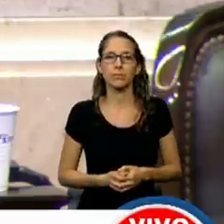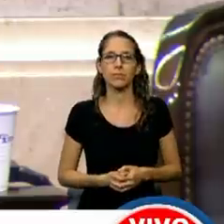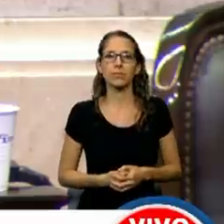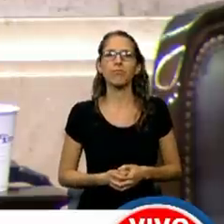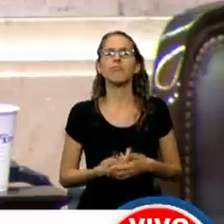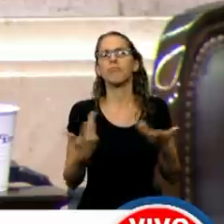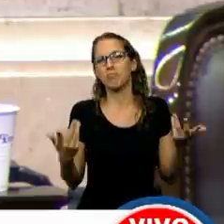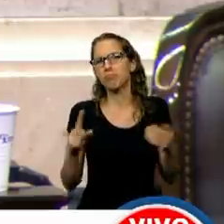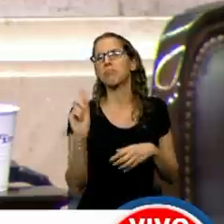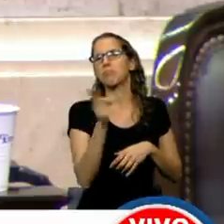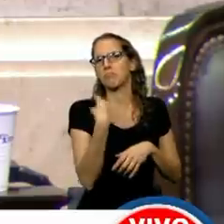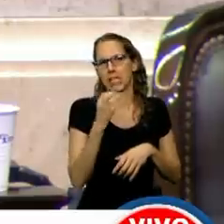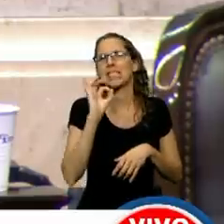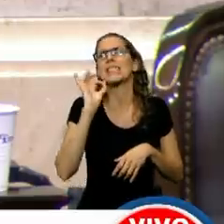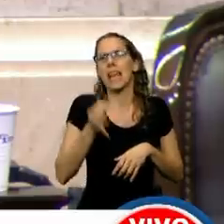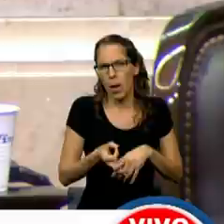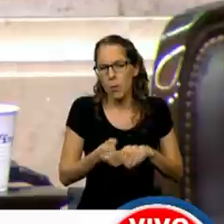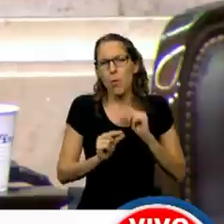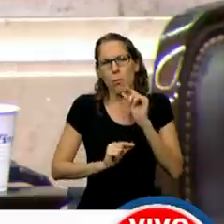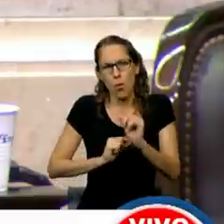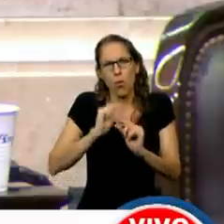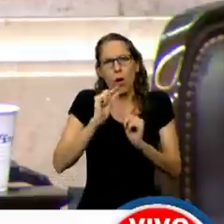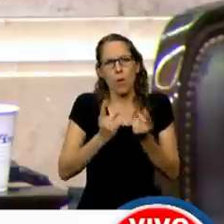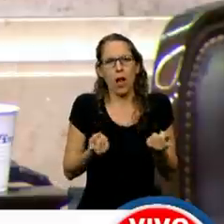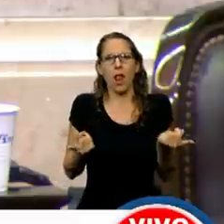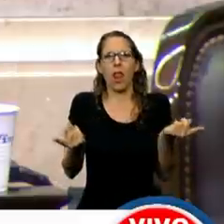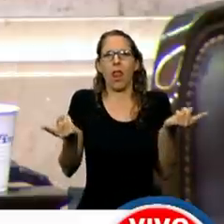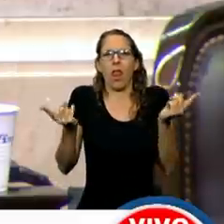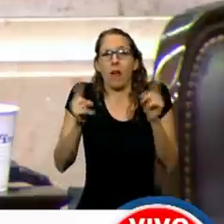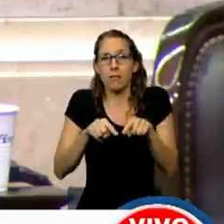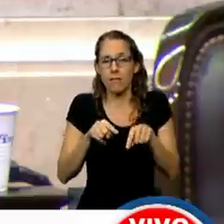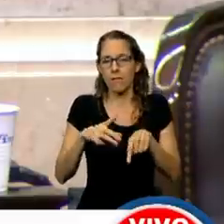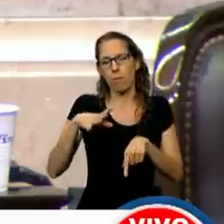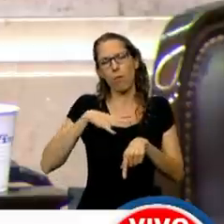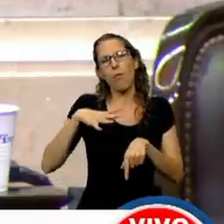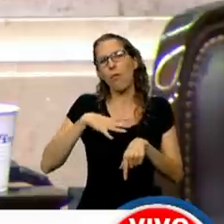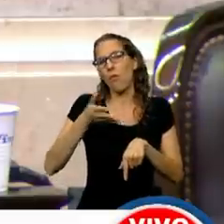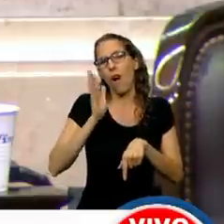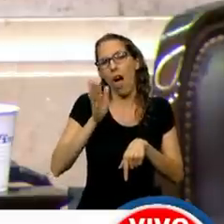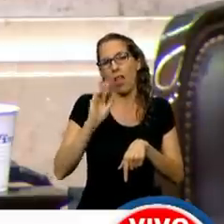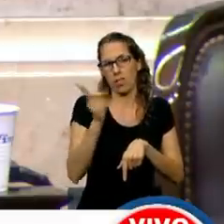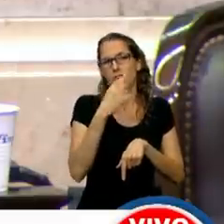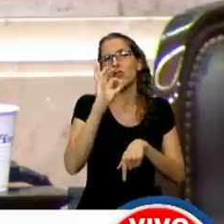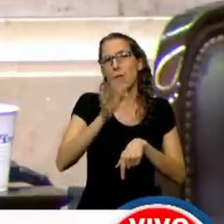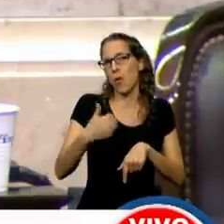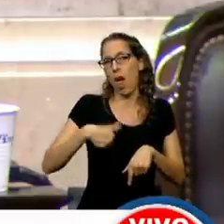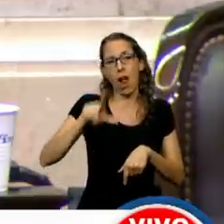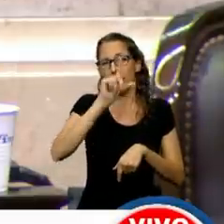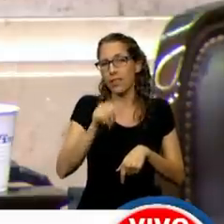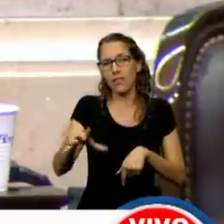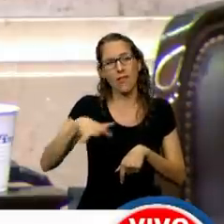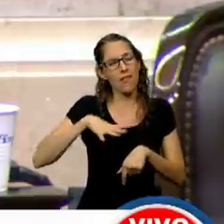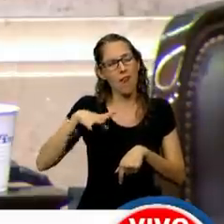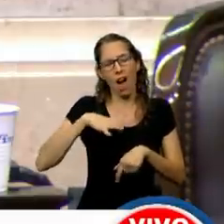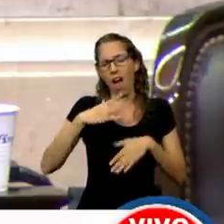y sabemos que nos estamos recuperando pero pero falta mucho sabemos que los argentinos le falta mucho sabemos que a la familia